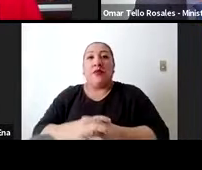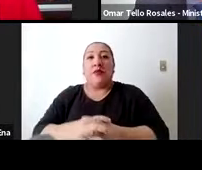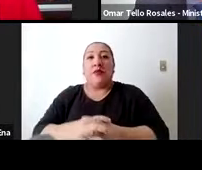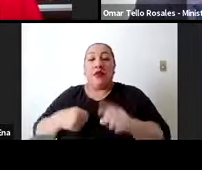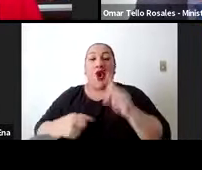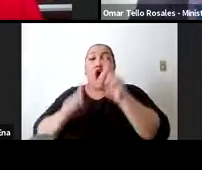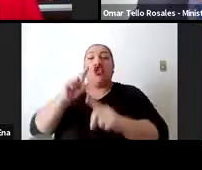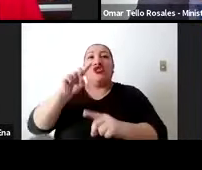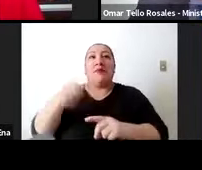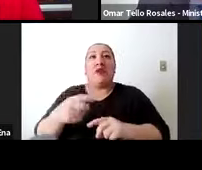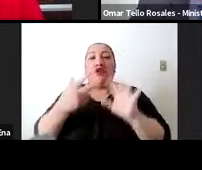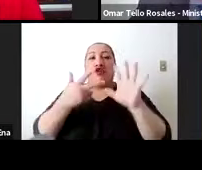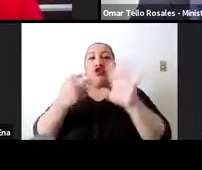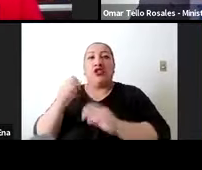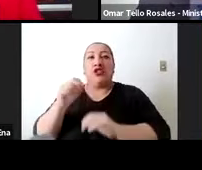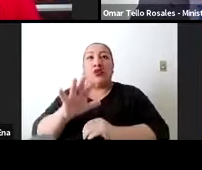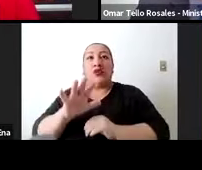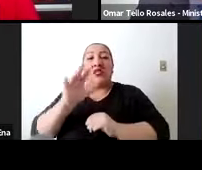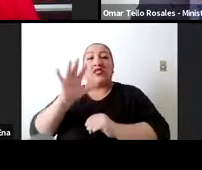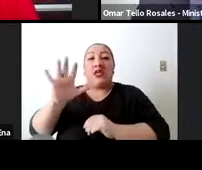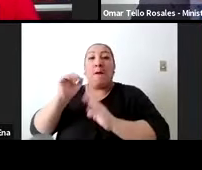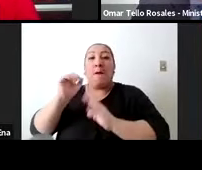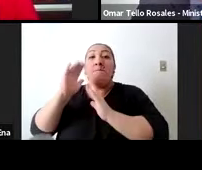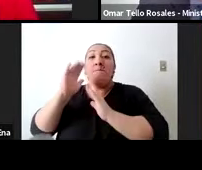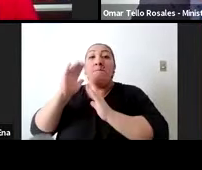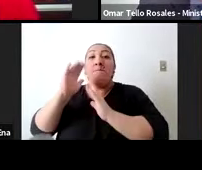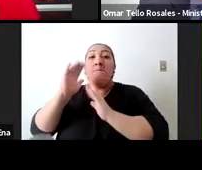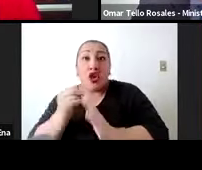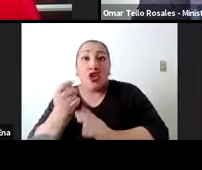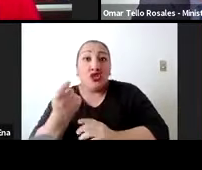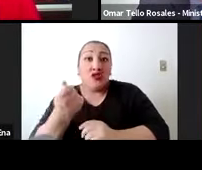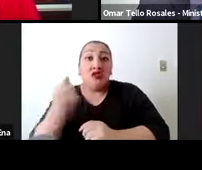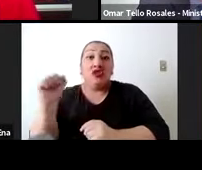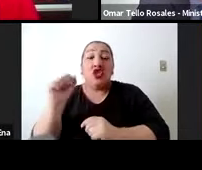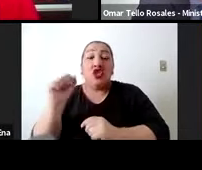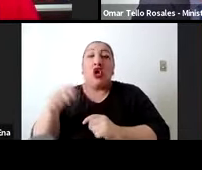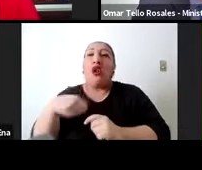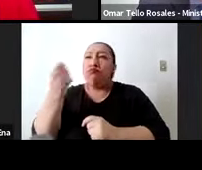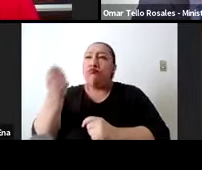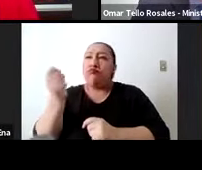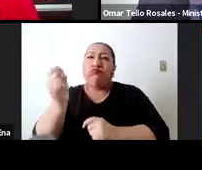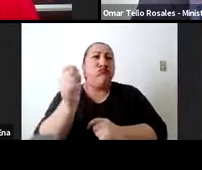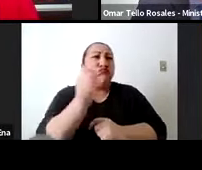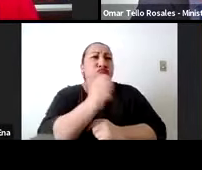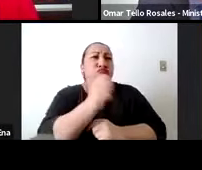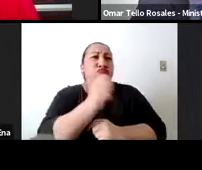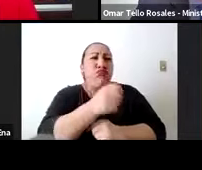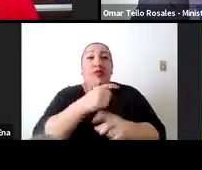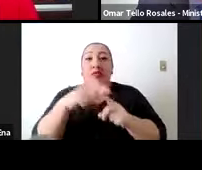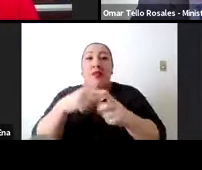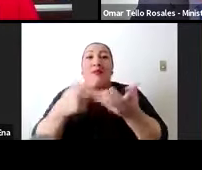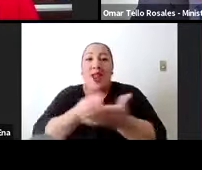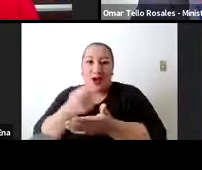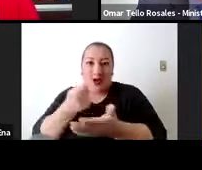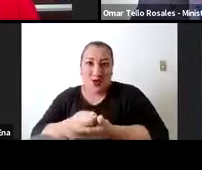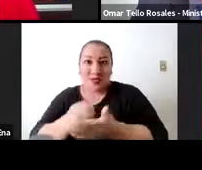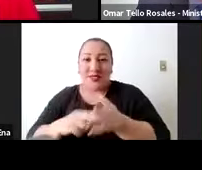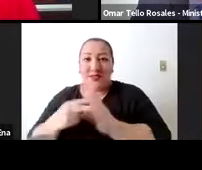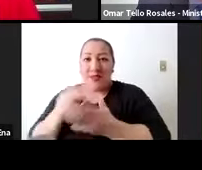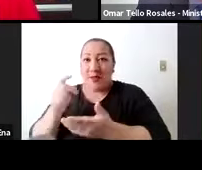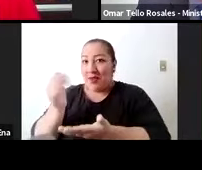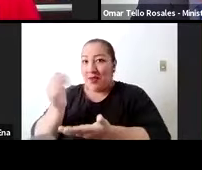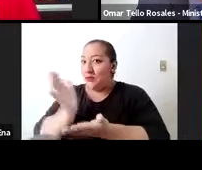11.855 millones de soles. Y es justamente en esas transferencias, en esas adquisiciones, en esa